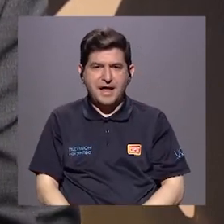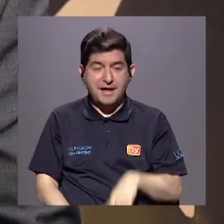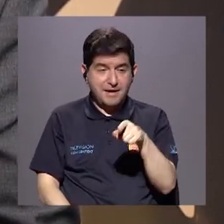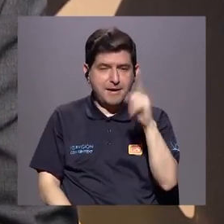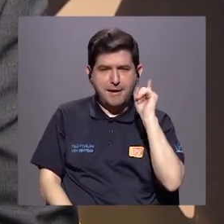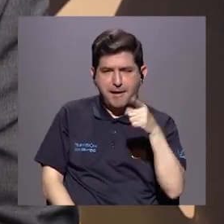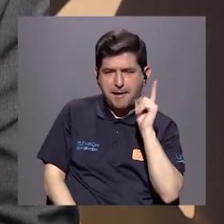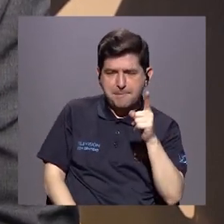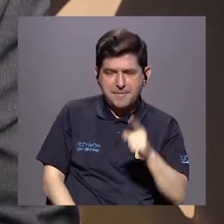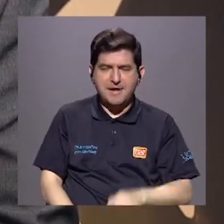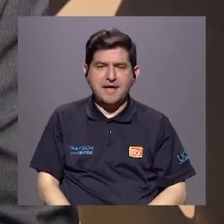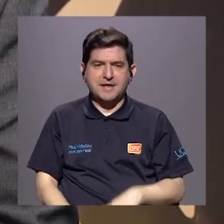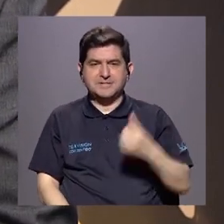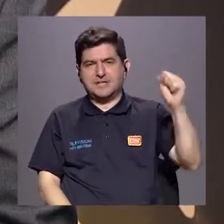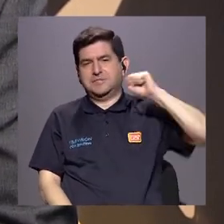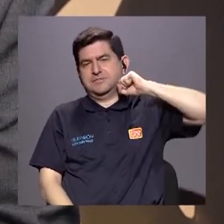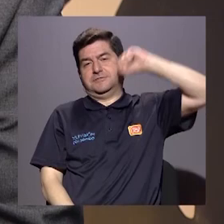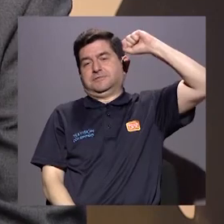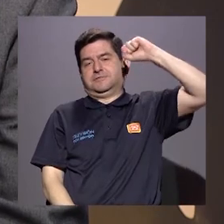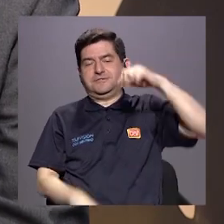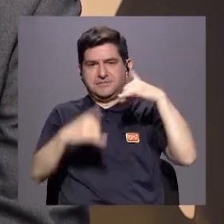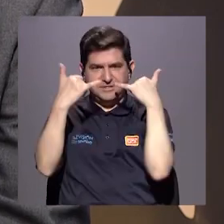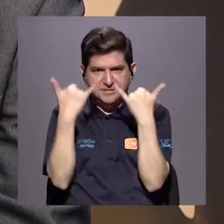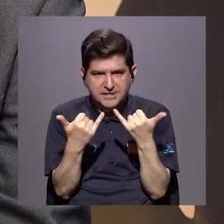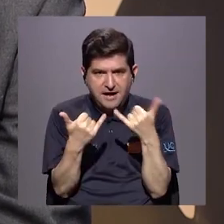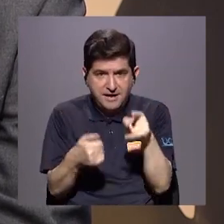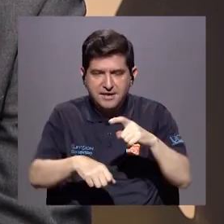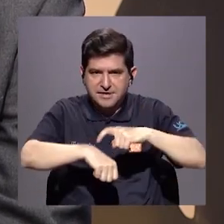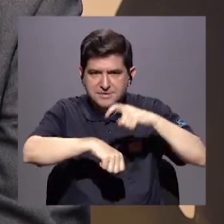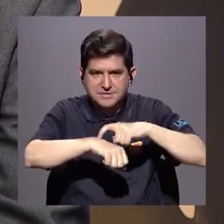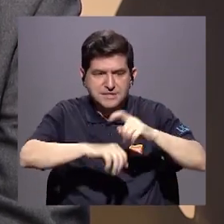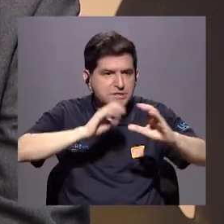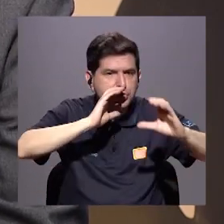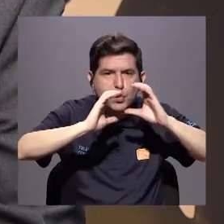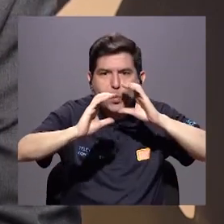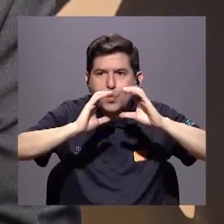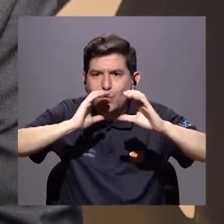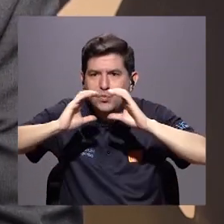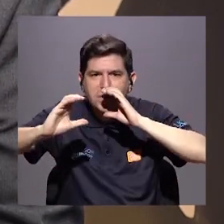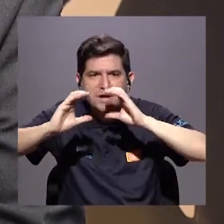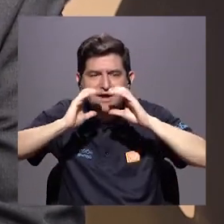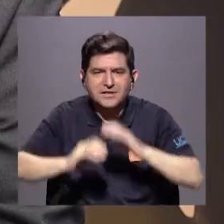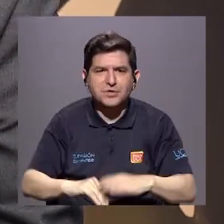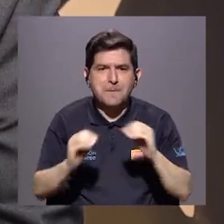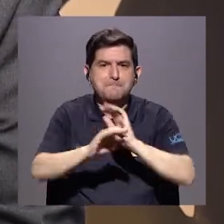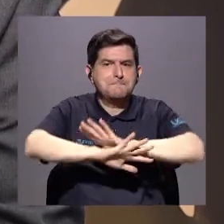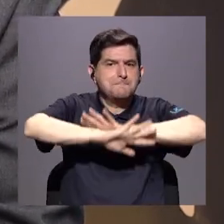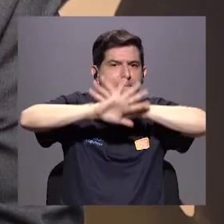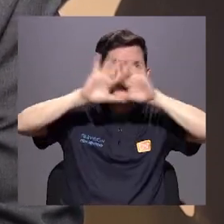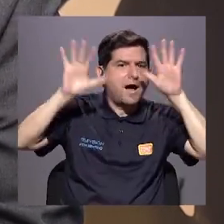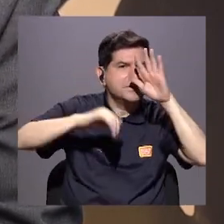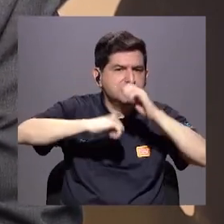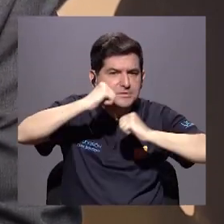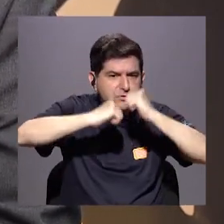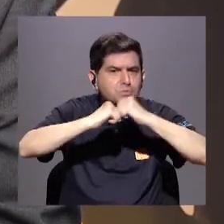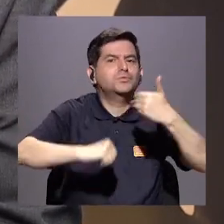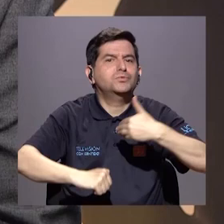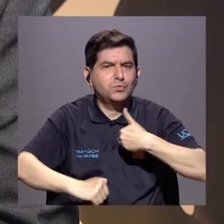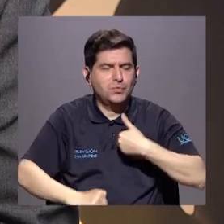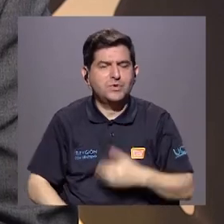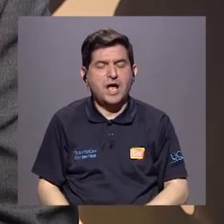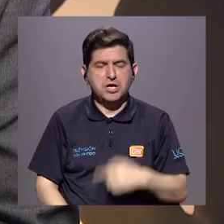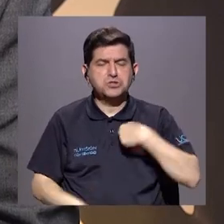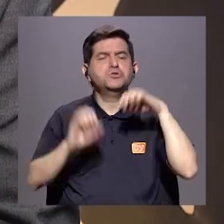amenazas digamos suicidas las apenas suicidas ya son comunicaciones mucho más claras mucho más estructuradas de